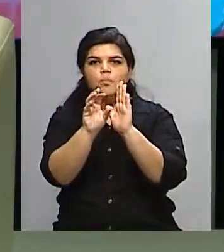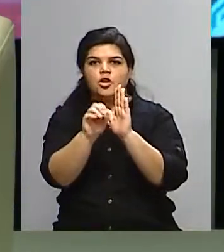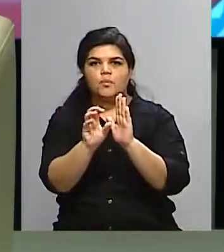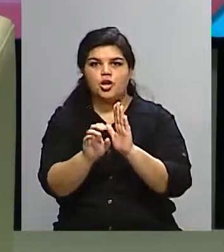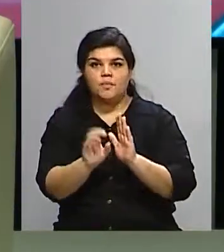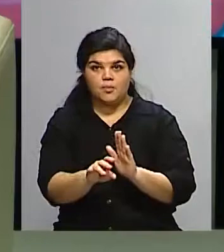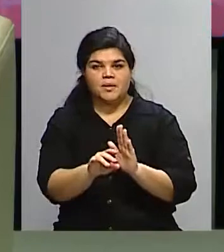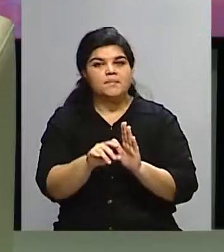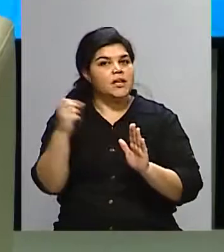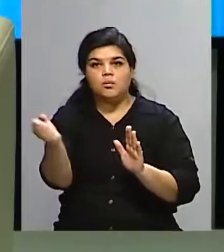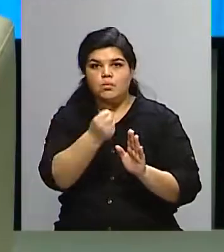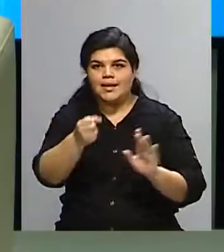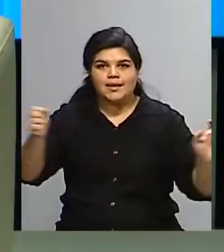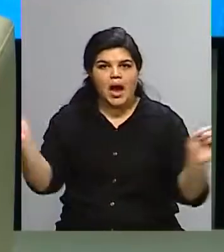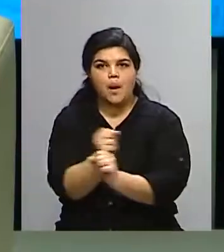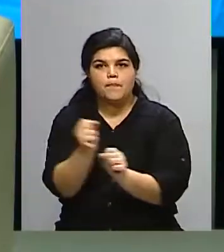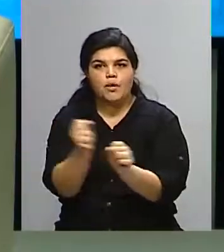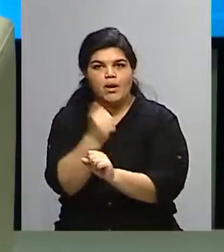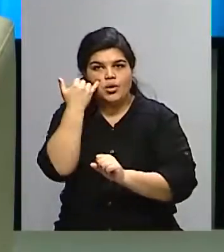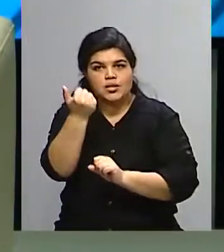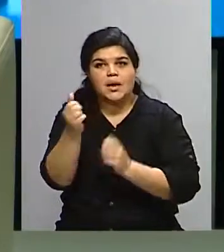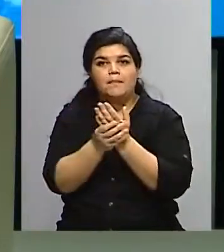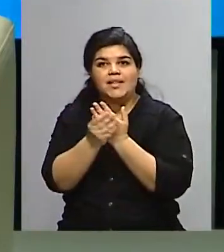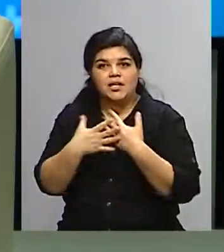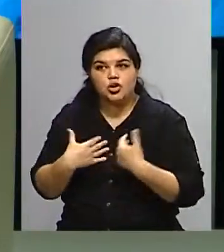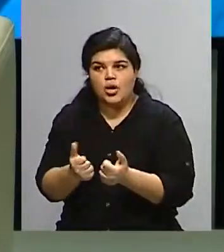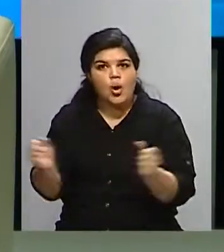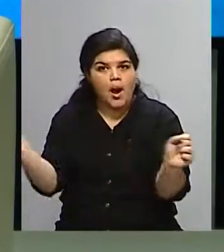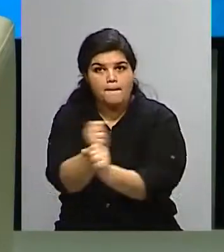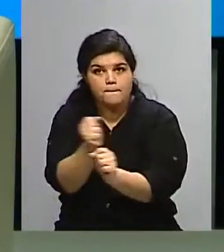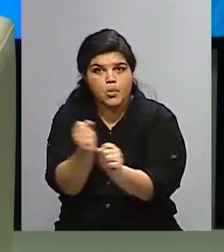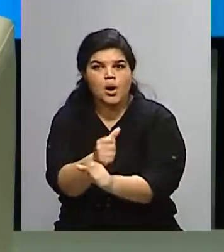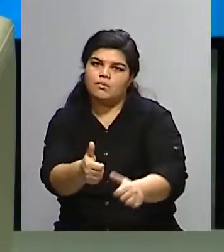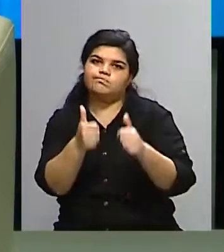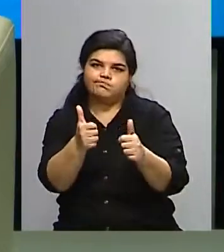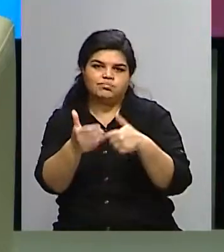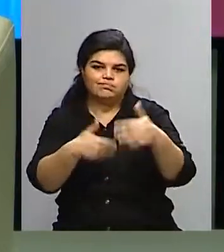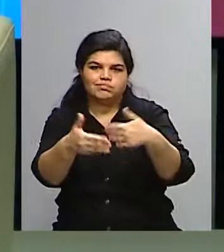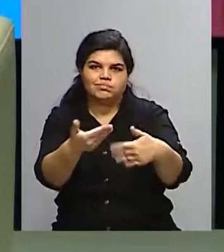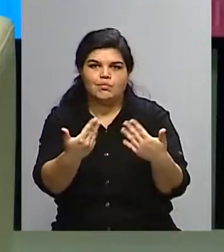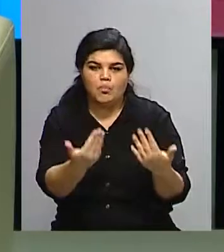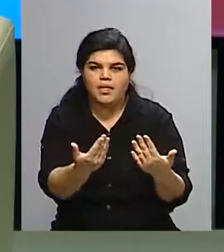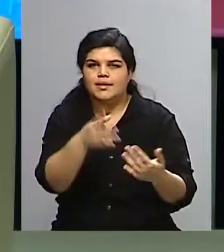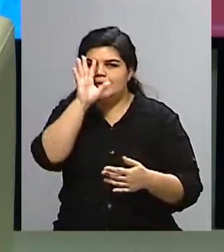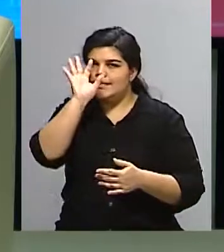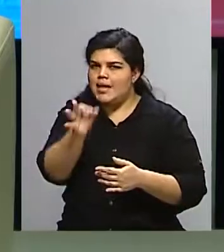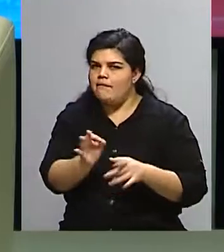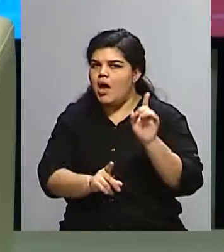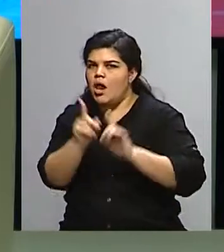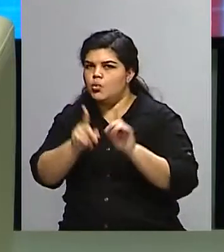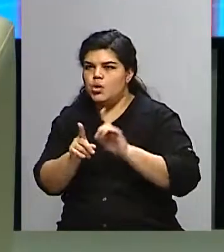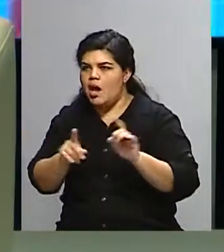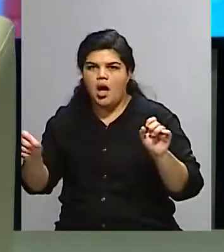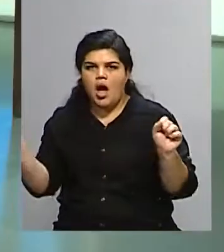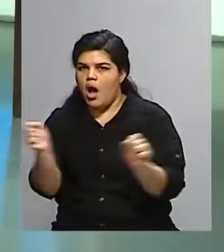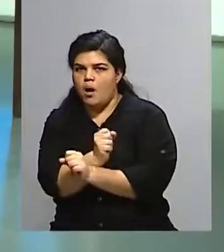y supervisadas. Sabemos que hay muchísimas residencias clandestinas, ¿sí? Que no están supervisadas,